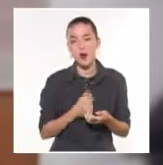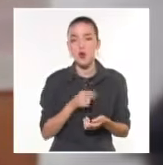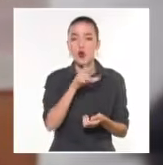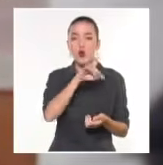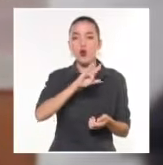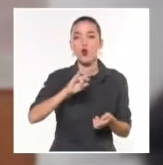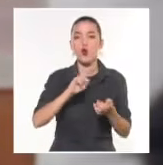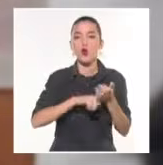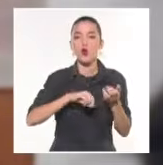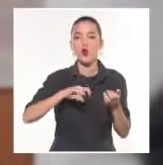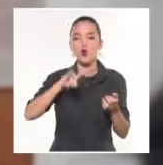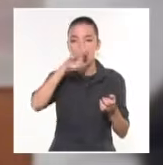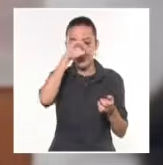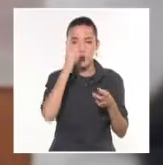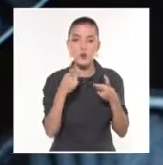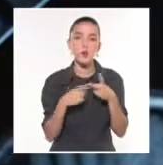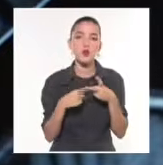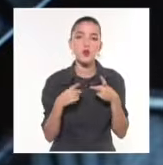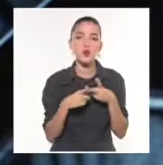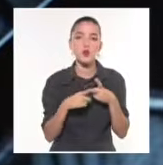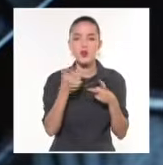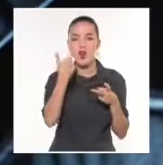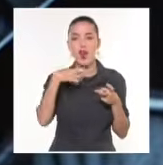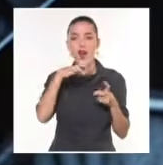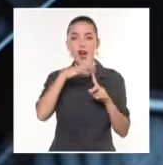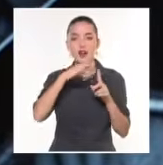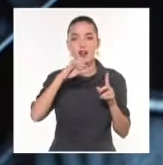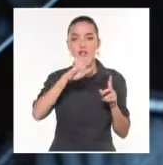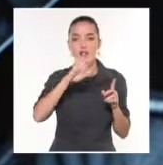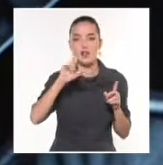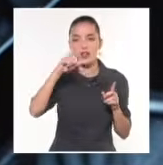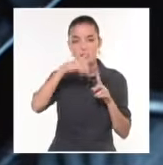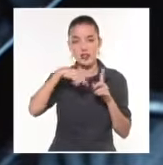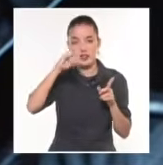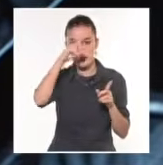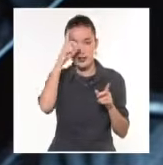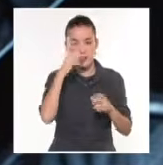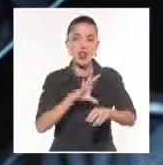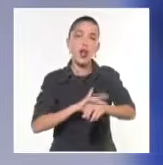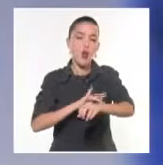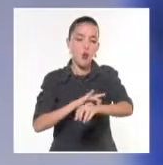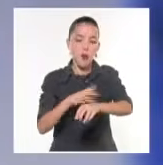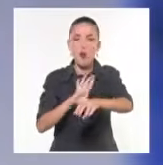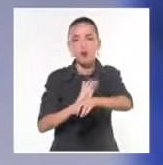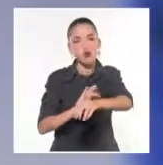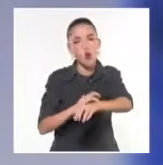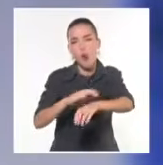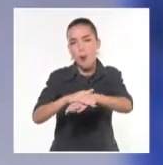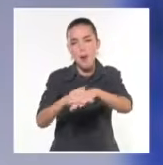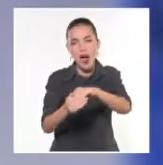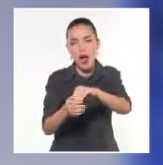la esclerosis múltiple, que pueden afectar distintos órganos y tejidos. Aunque sus causas no están del todo claras,